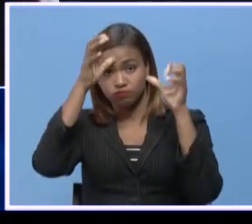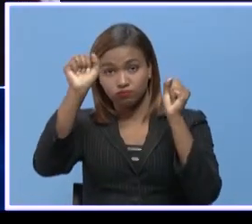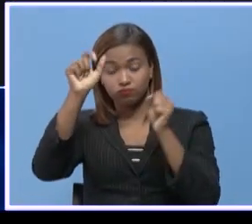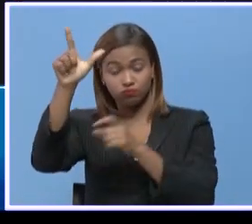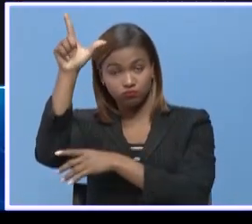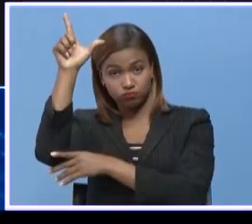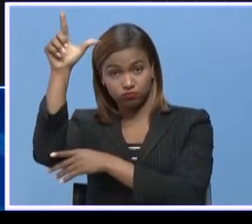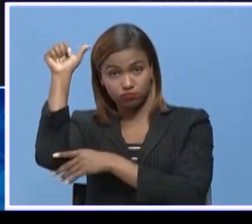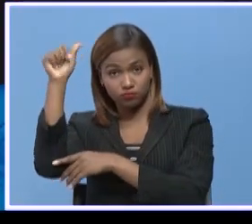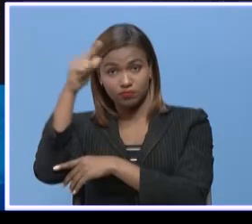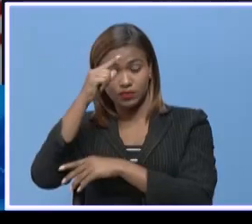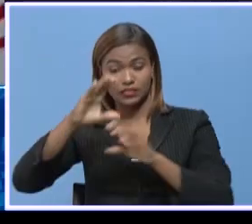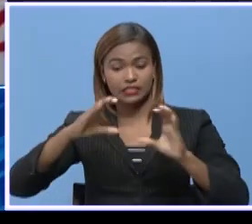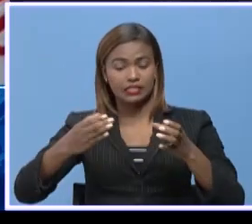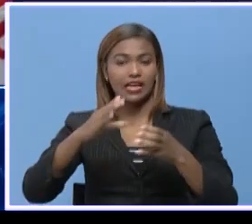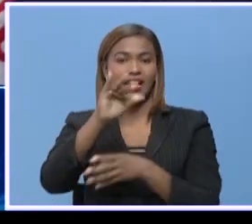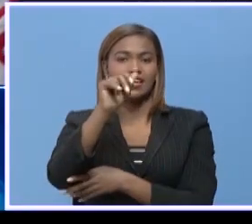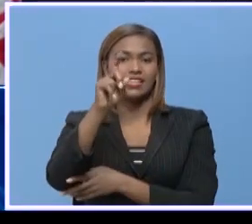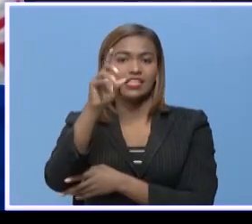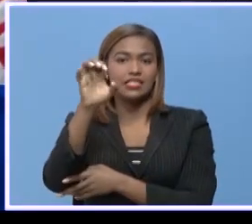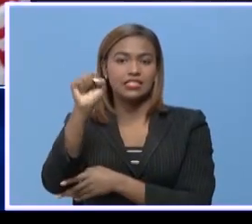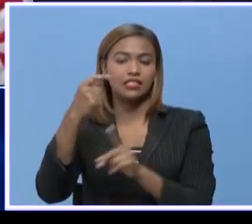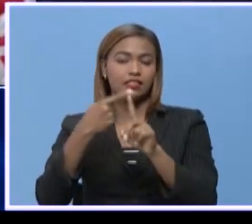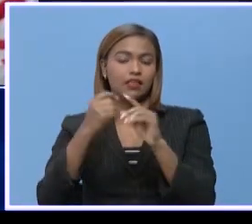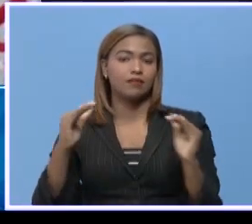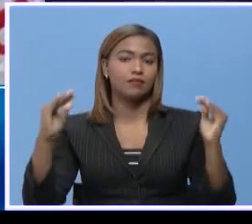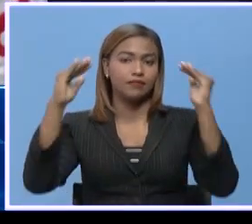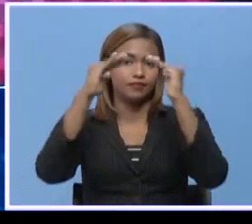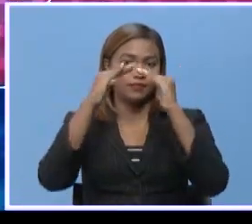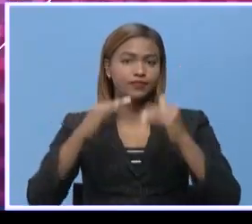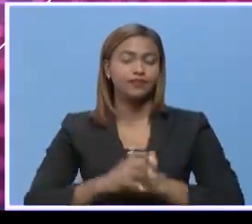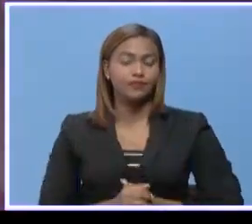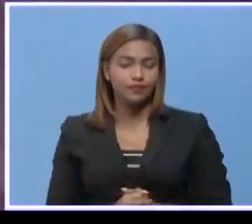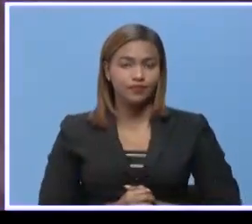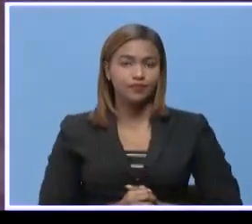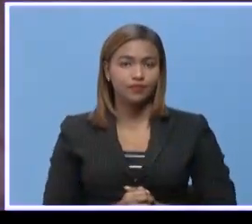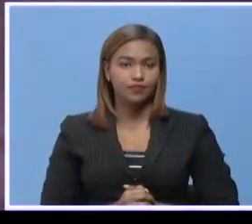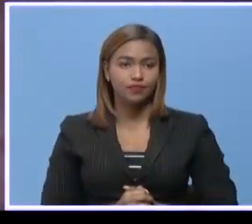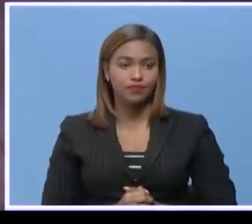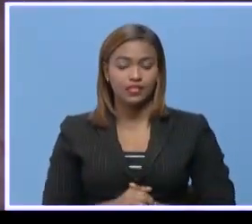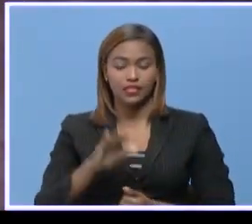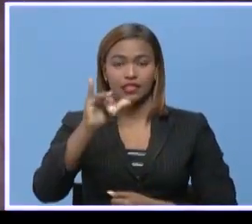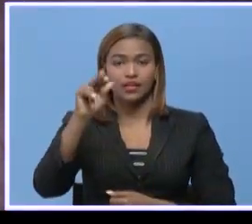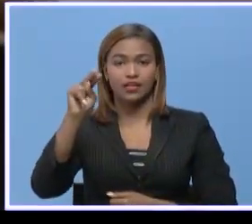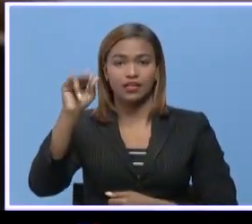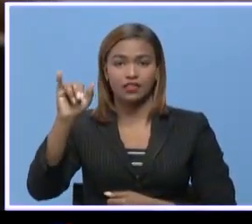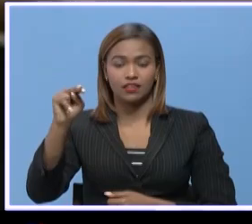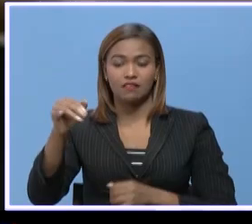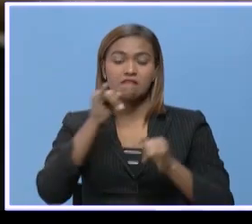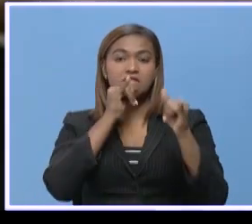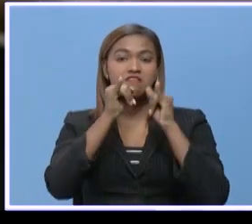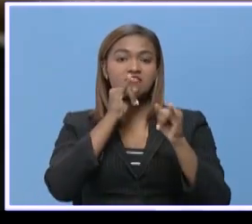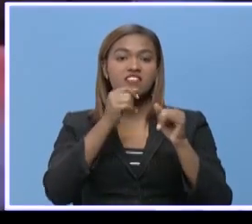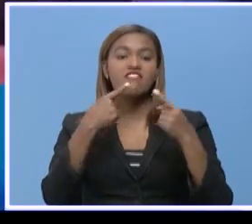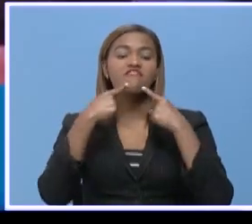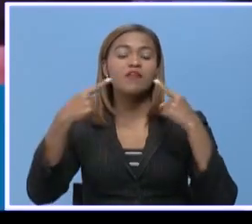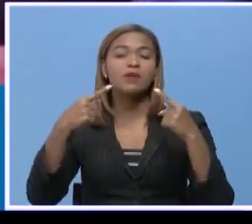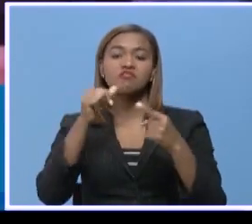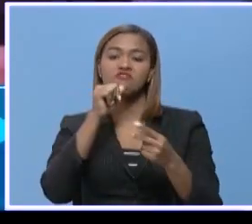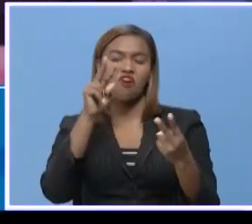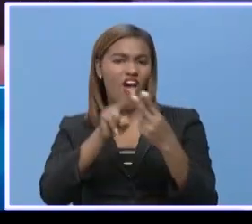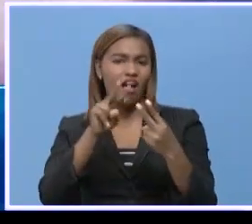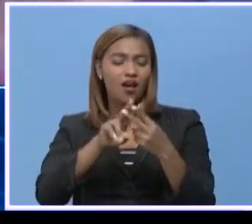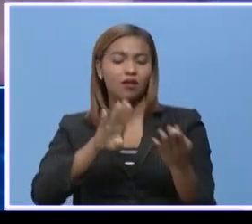Luis Abinader en el Salón Las Cariátides del Palacio Nacional. Larry King, el entrevistador de famosos y